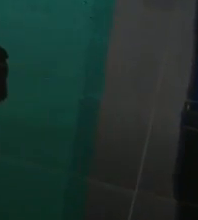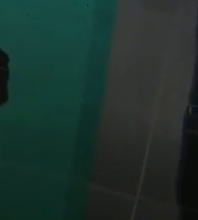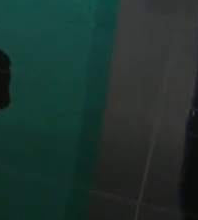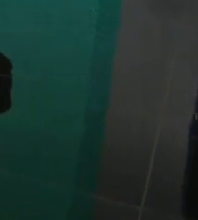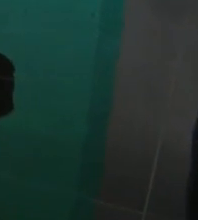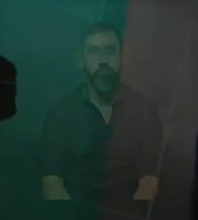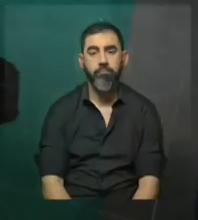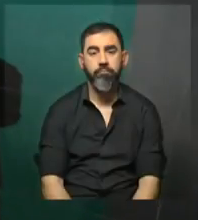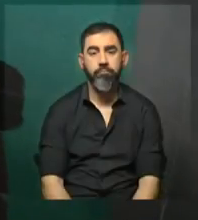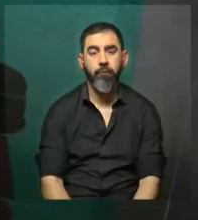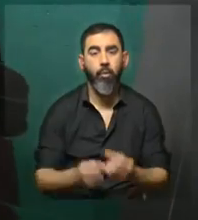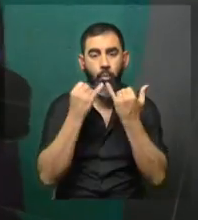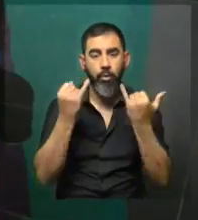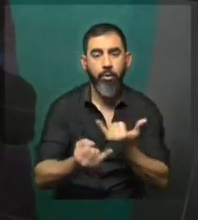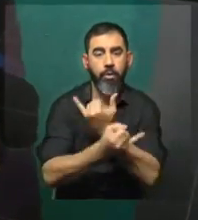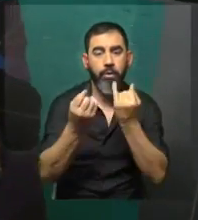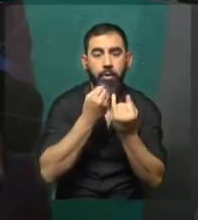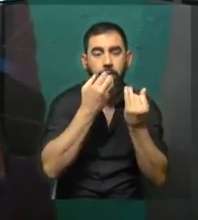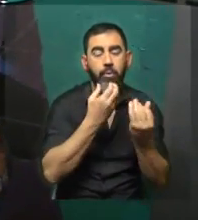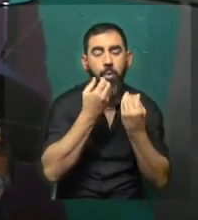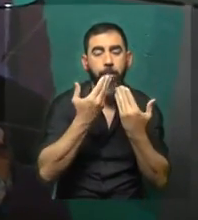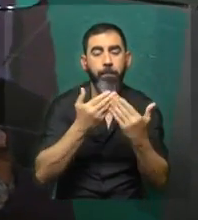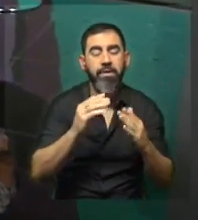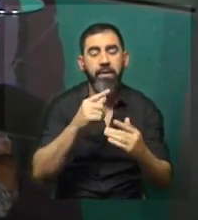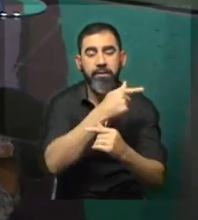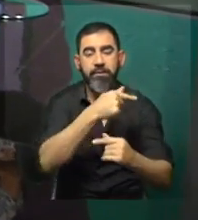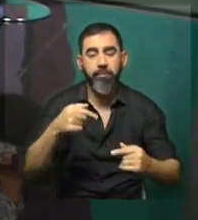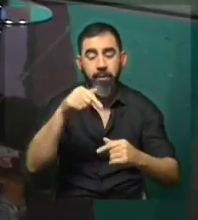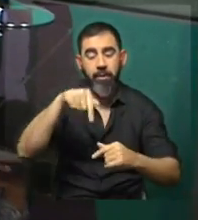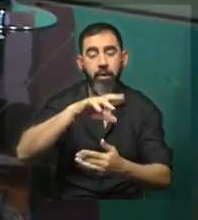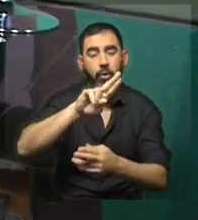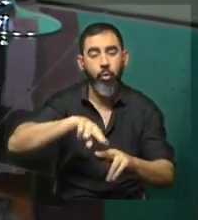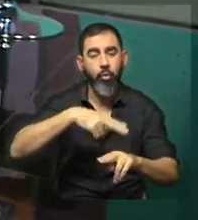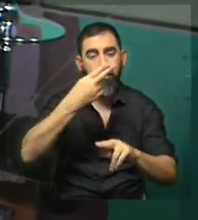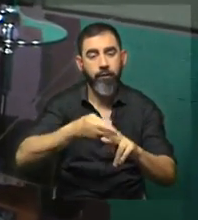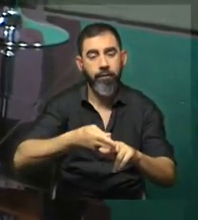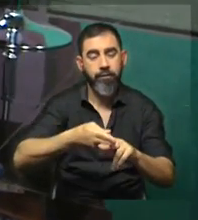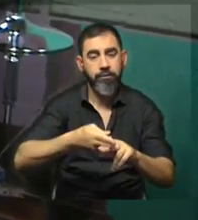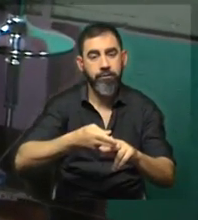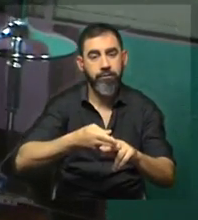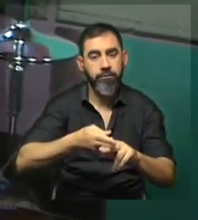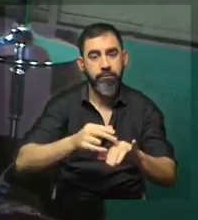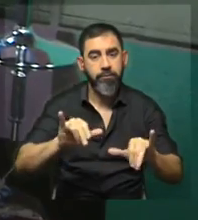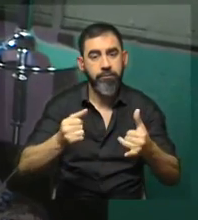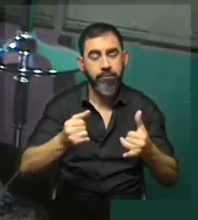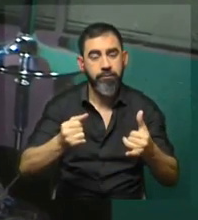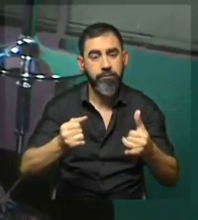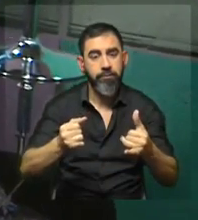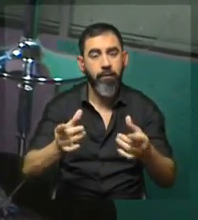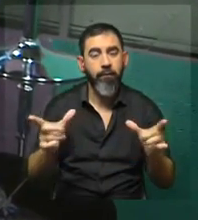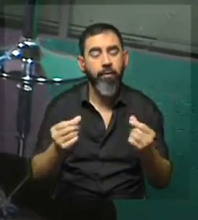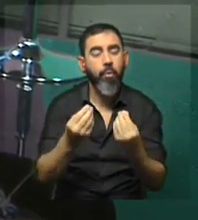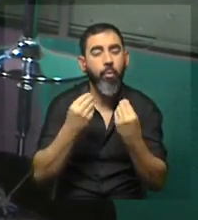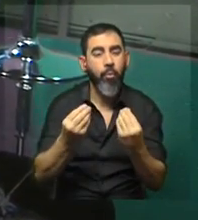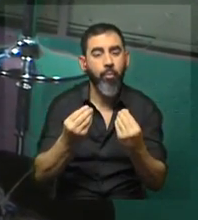Señoras y señores, tengan ustedes muy buenos días y muy buen comienzo de semana. Aquí estamos una vez más, después que terminaron, ¿cómo están